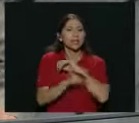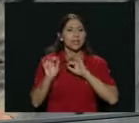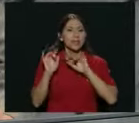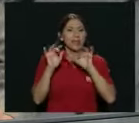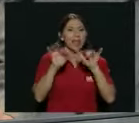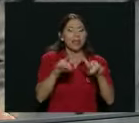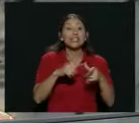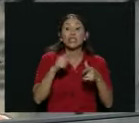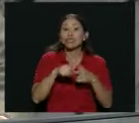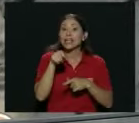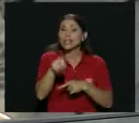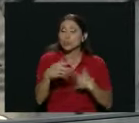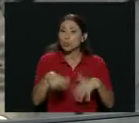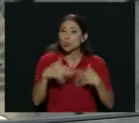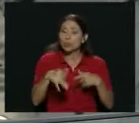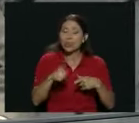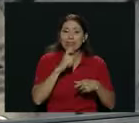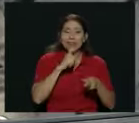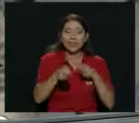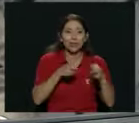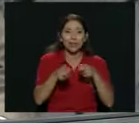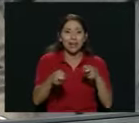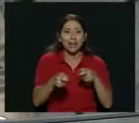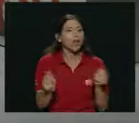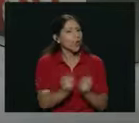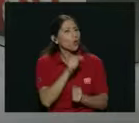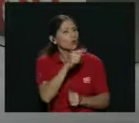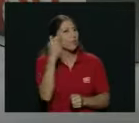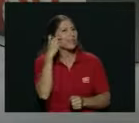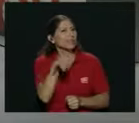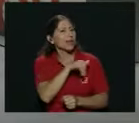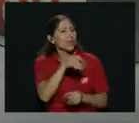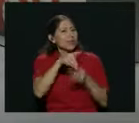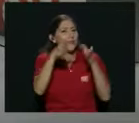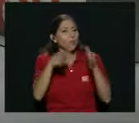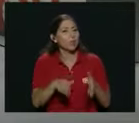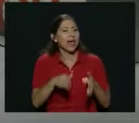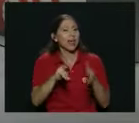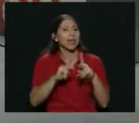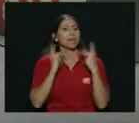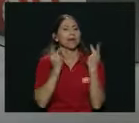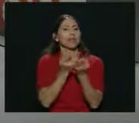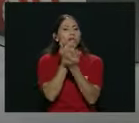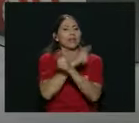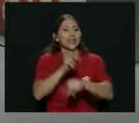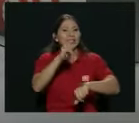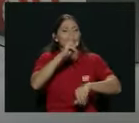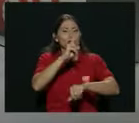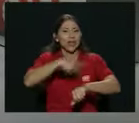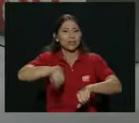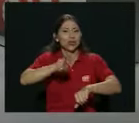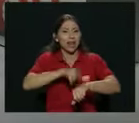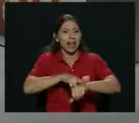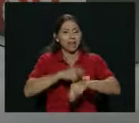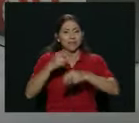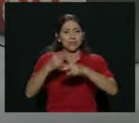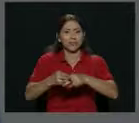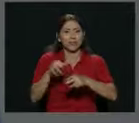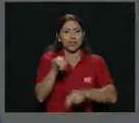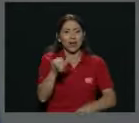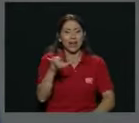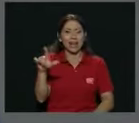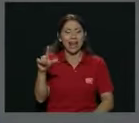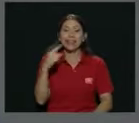y difícil de controlar, ¿verdad? Sí, con usted coincide la diputada del Partido de Liberación Nacional, Yorleni León, quien aseguró a Una Mirada que los países